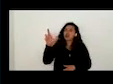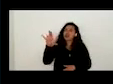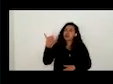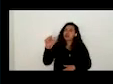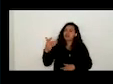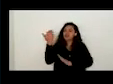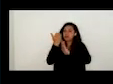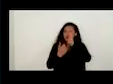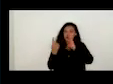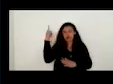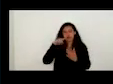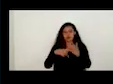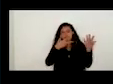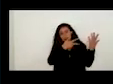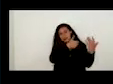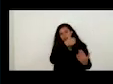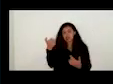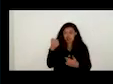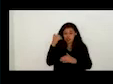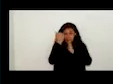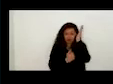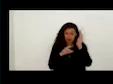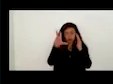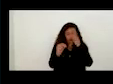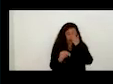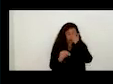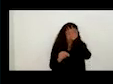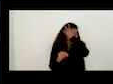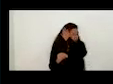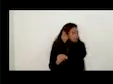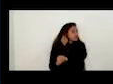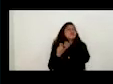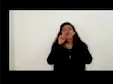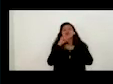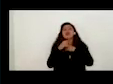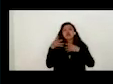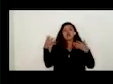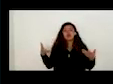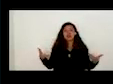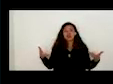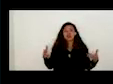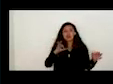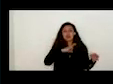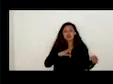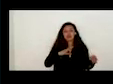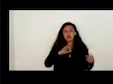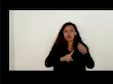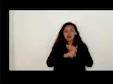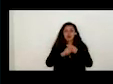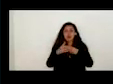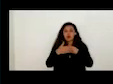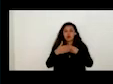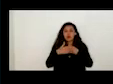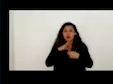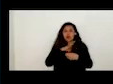a 1.600 kilocalorías, incluso teniendo obesidad, porque esto pudiera generar algún problema,